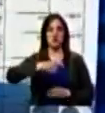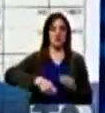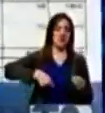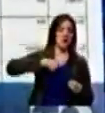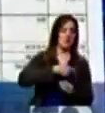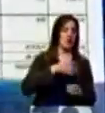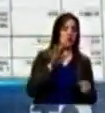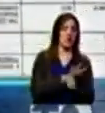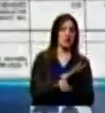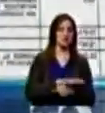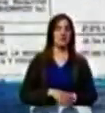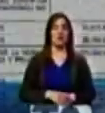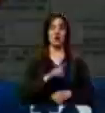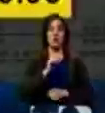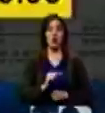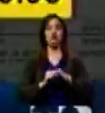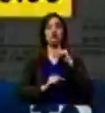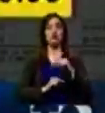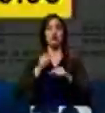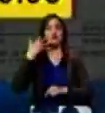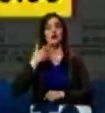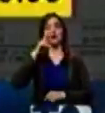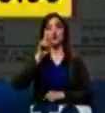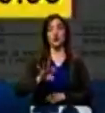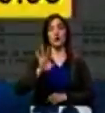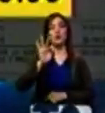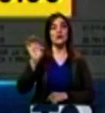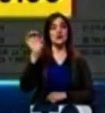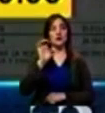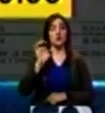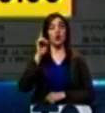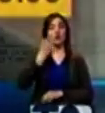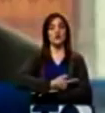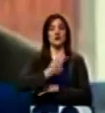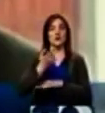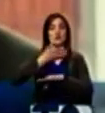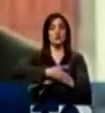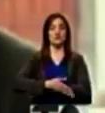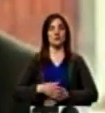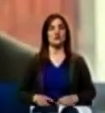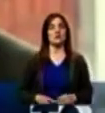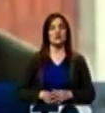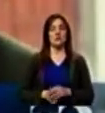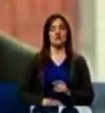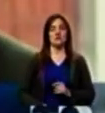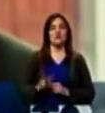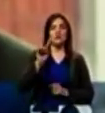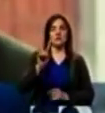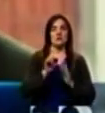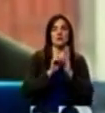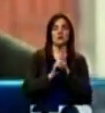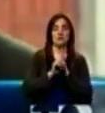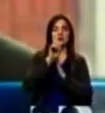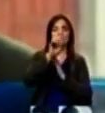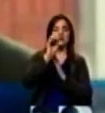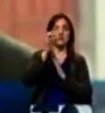devolvieron completos, pero en partes. El primero, el 9 de enero, y el segundo, un día después. Se realizaron dos depósitos, uno